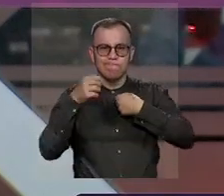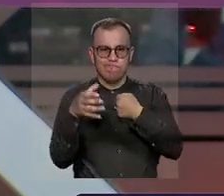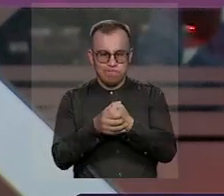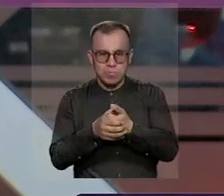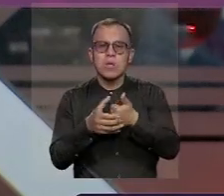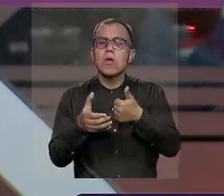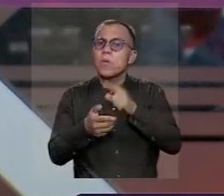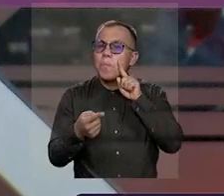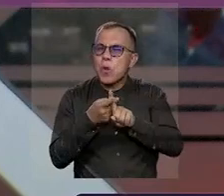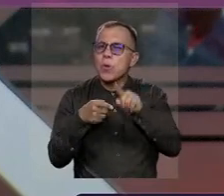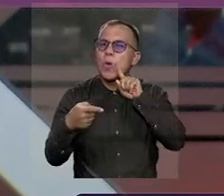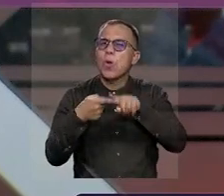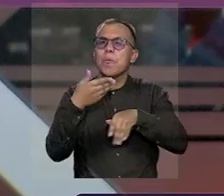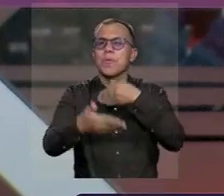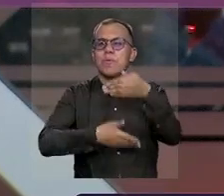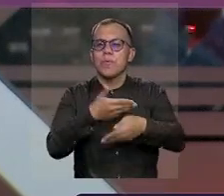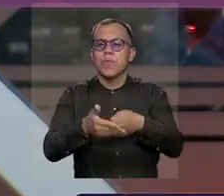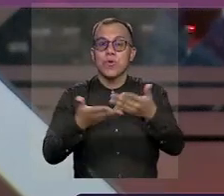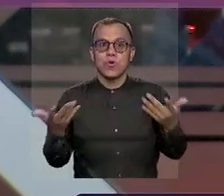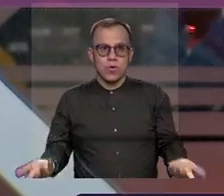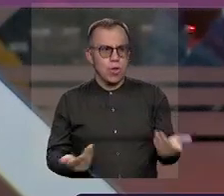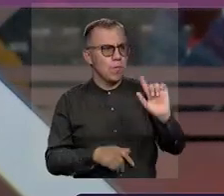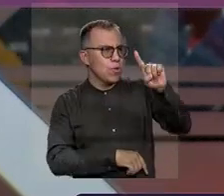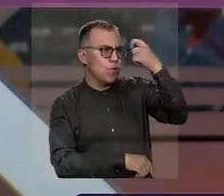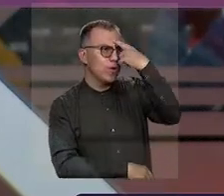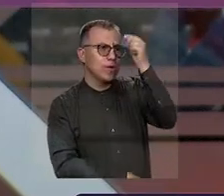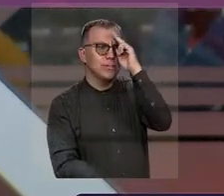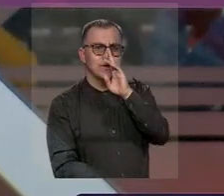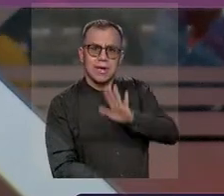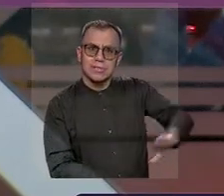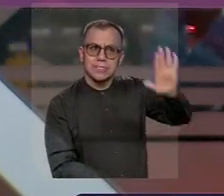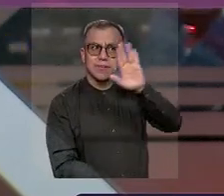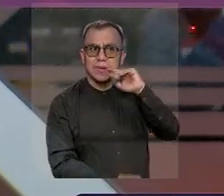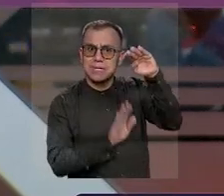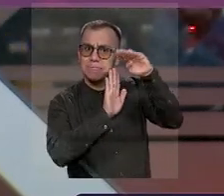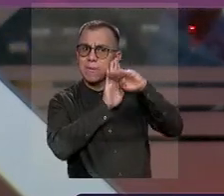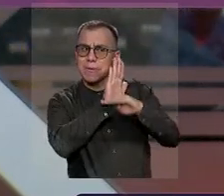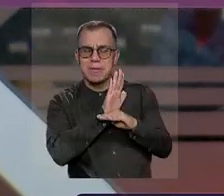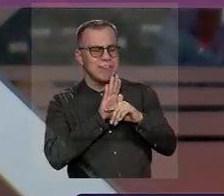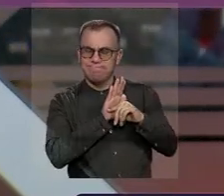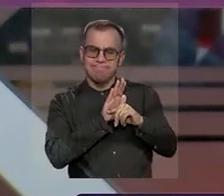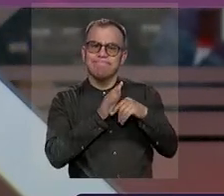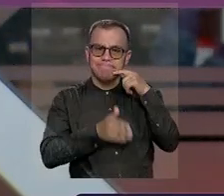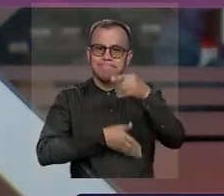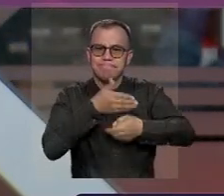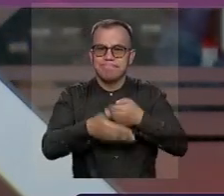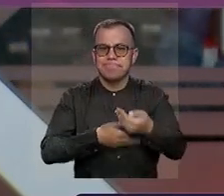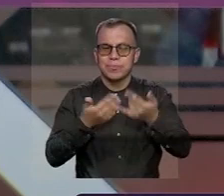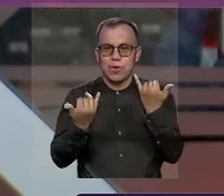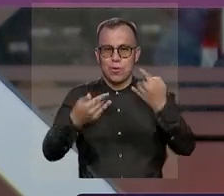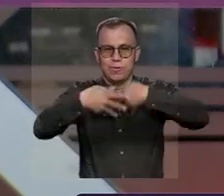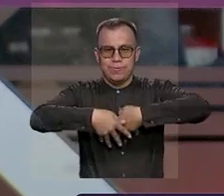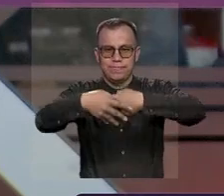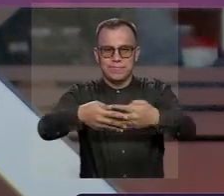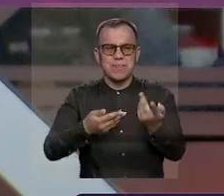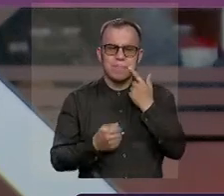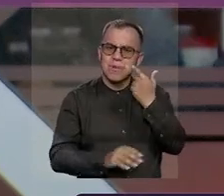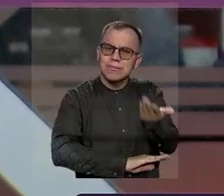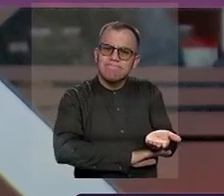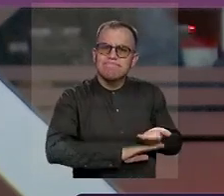varias protestando en contra de las medidas del gobierno nacional. También hacen parte de la movilización de hoy, por ejemplo,